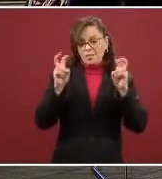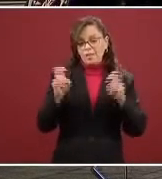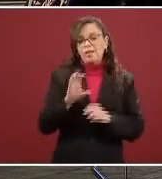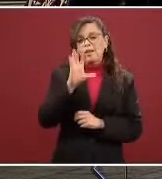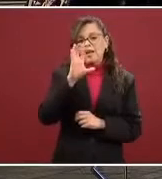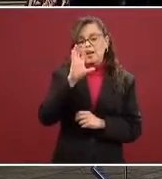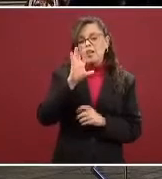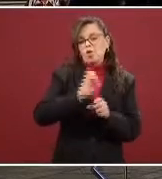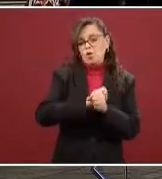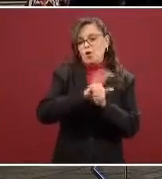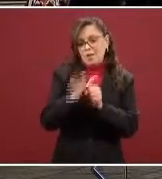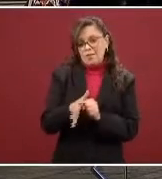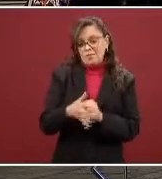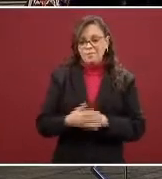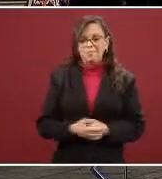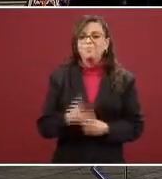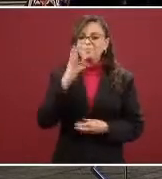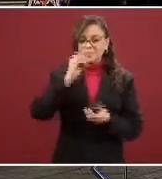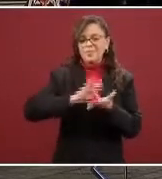gracias.